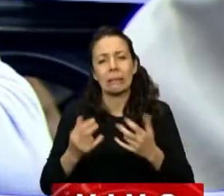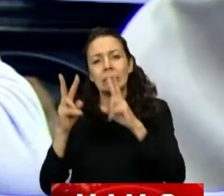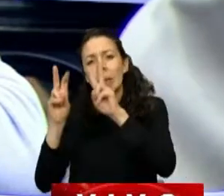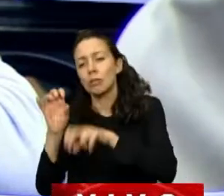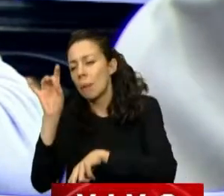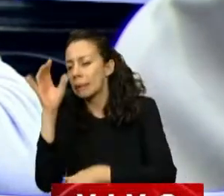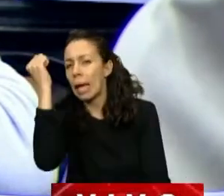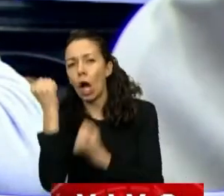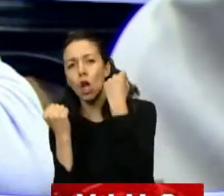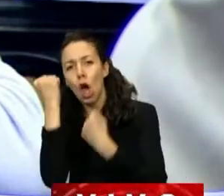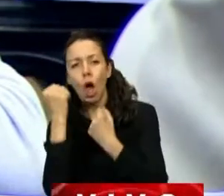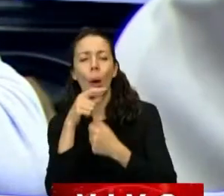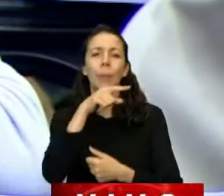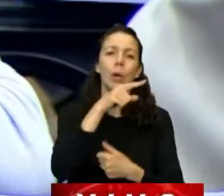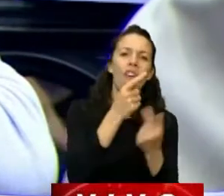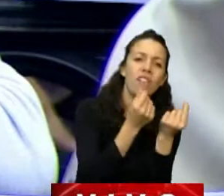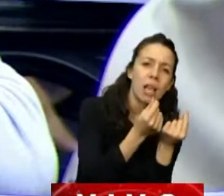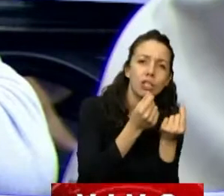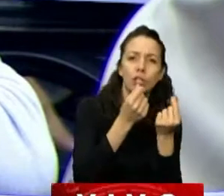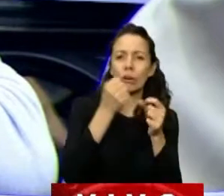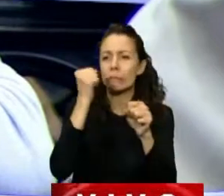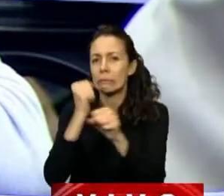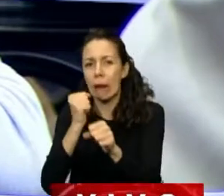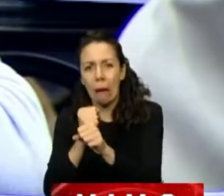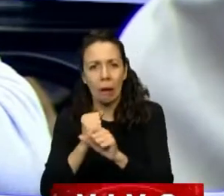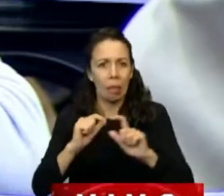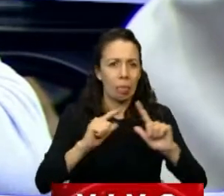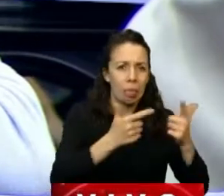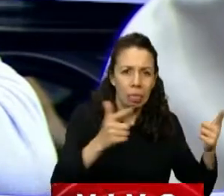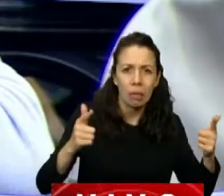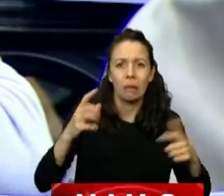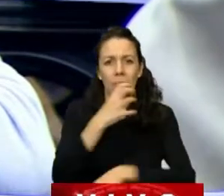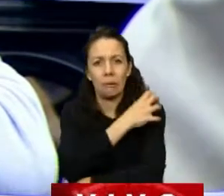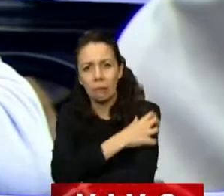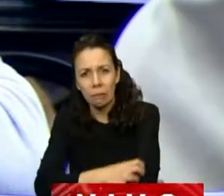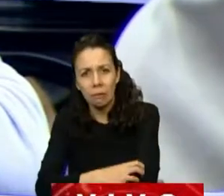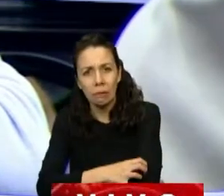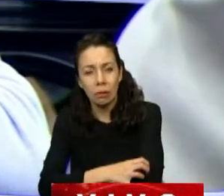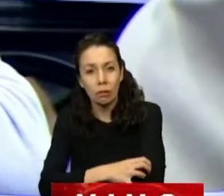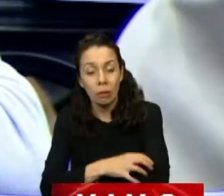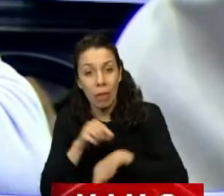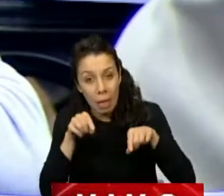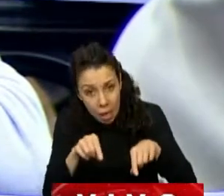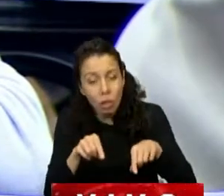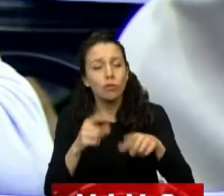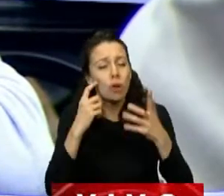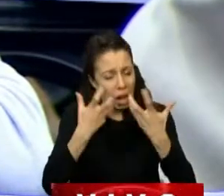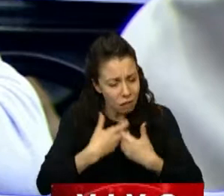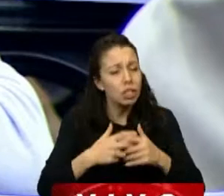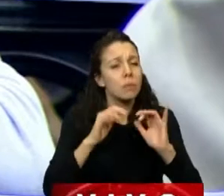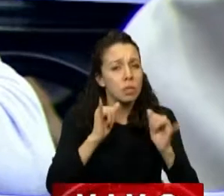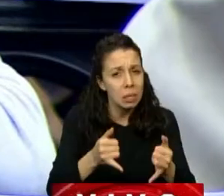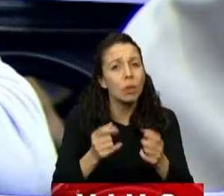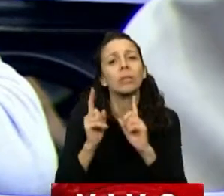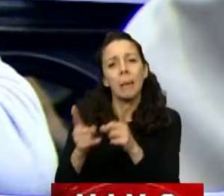financieros, de la desocupación galopante y de la pobreza, el rol que cumple cada una de